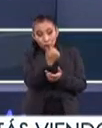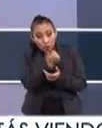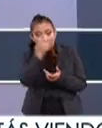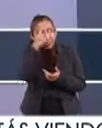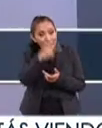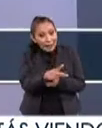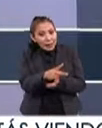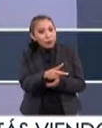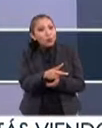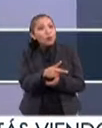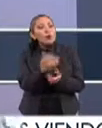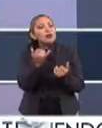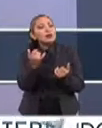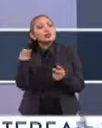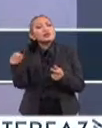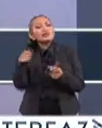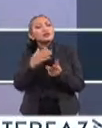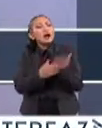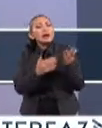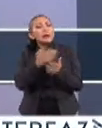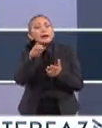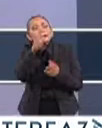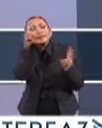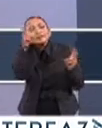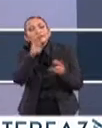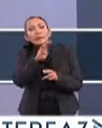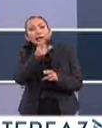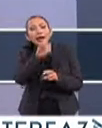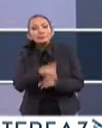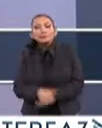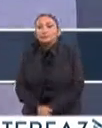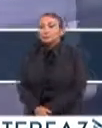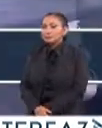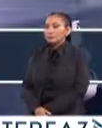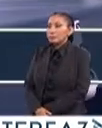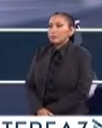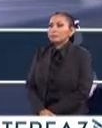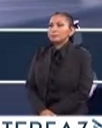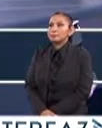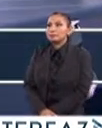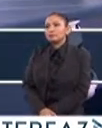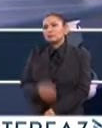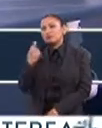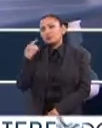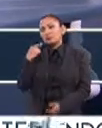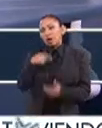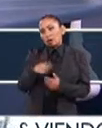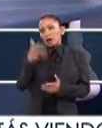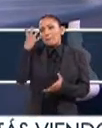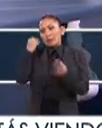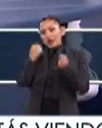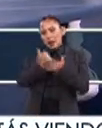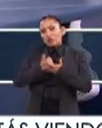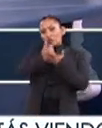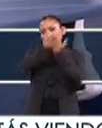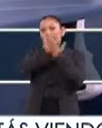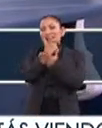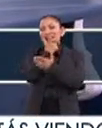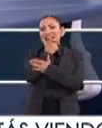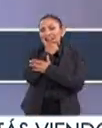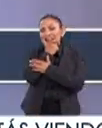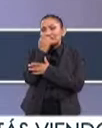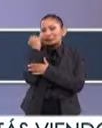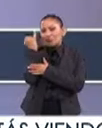estudiantes mexicanos y qué crees que falta en este aspecto? Bueno, pues además del hecho de aprender más el idioma